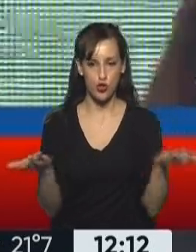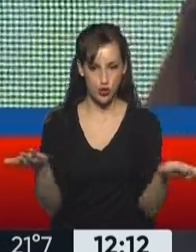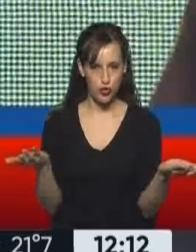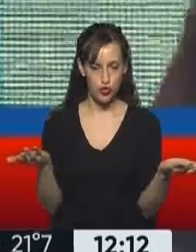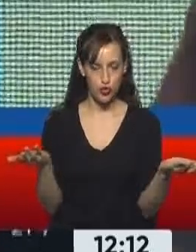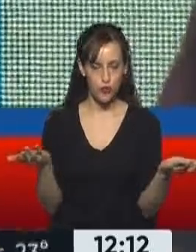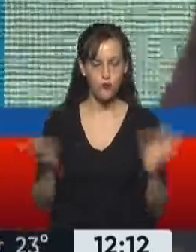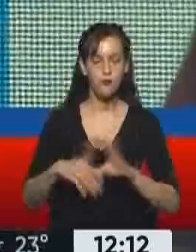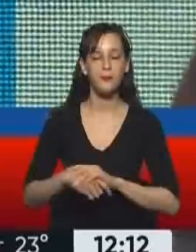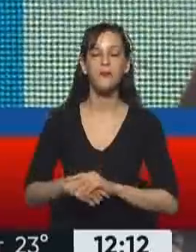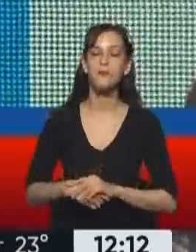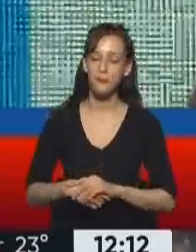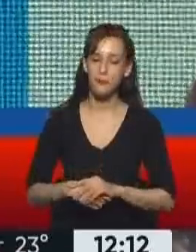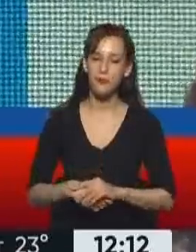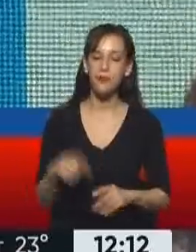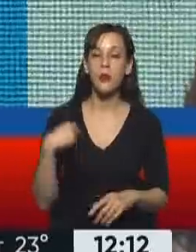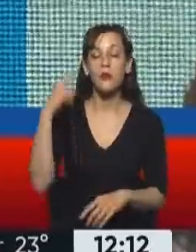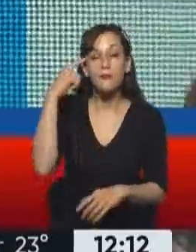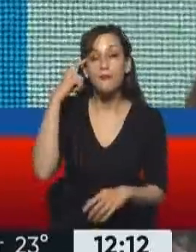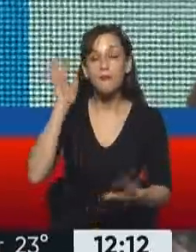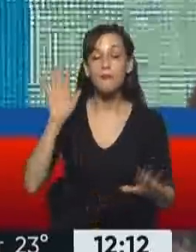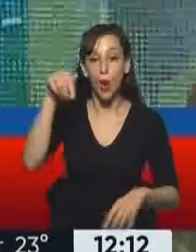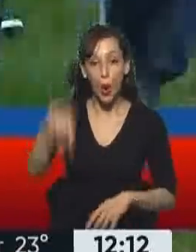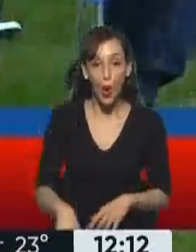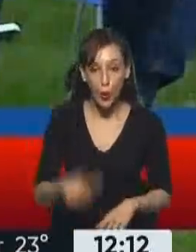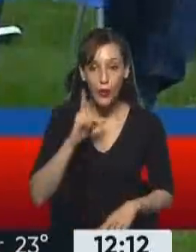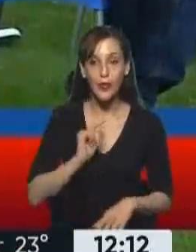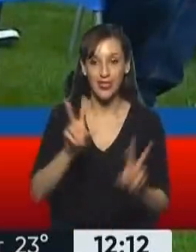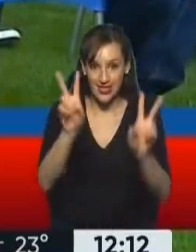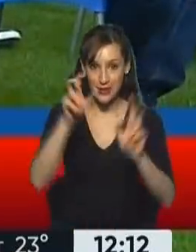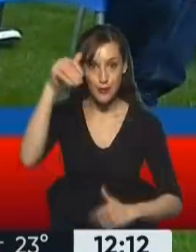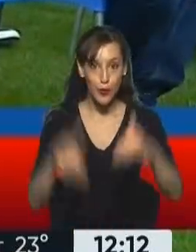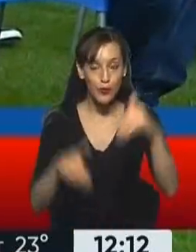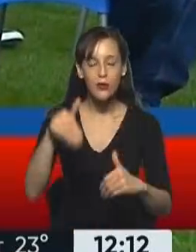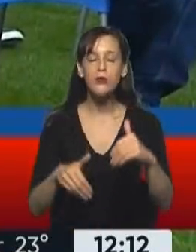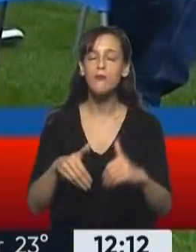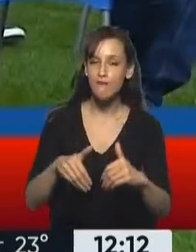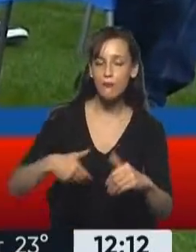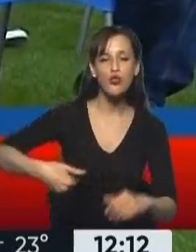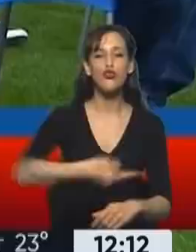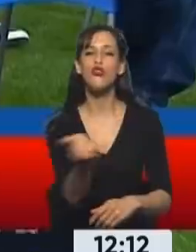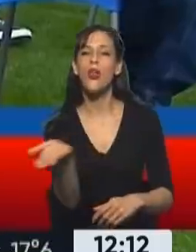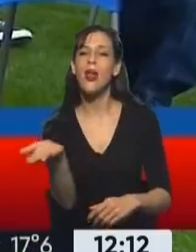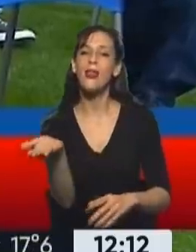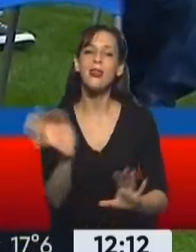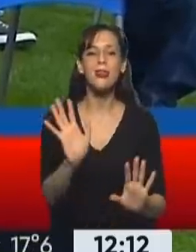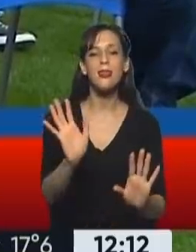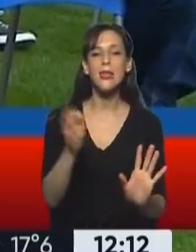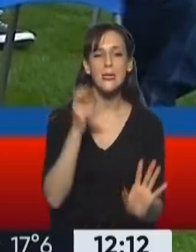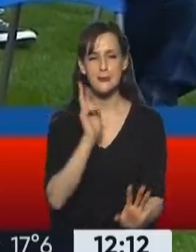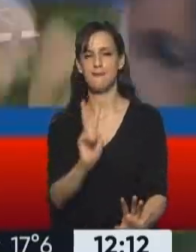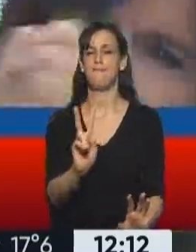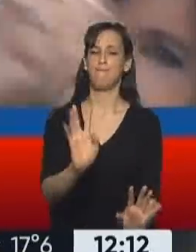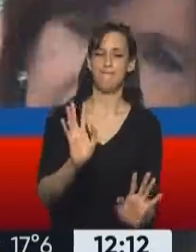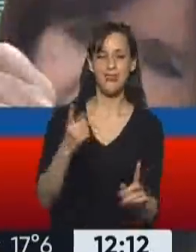Entonces creo que esta elección, que a veces la sociedad puede mirar un poco extrañada como si